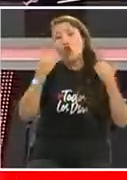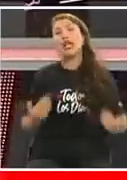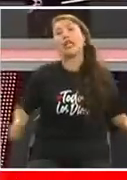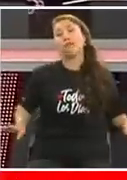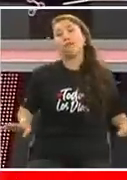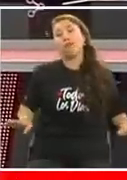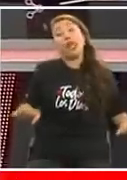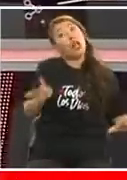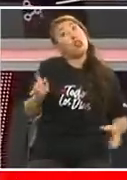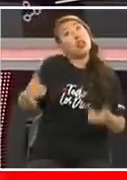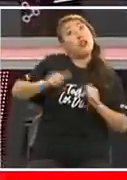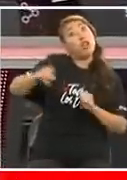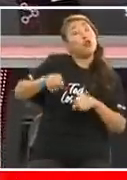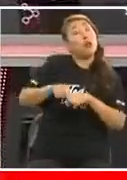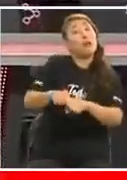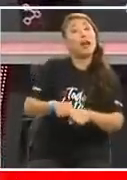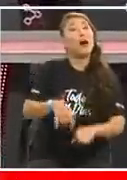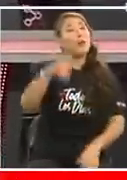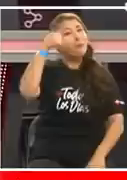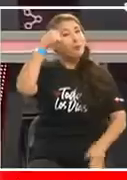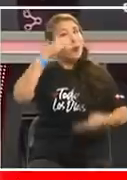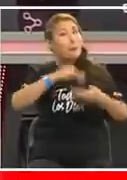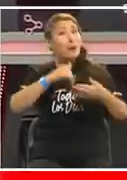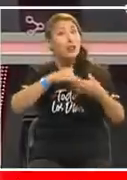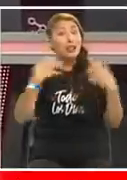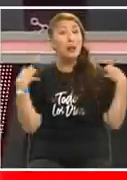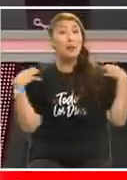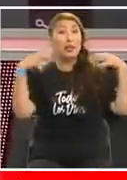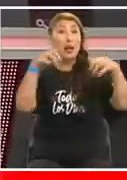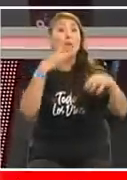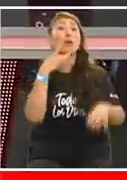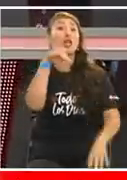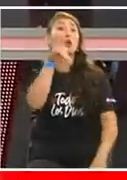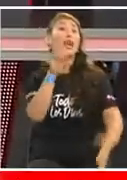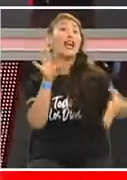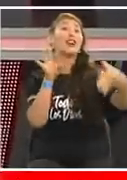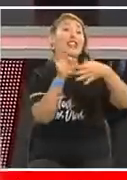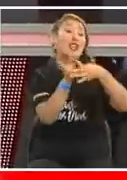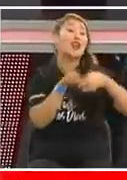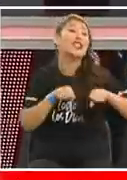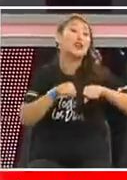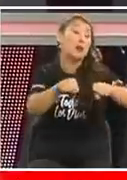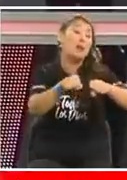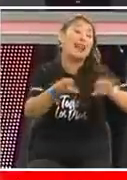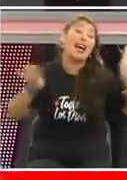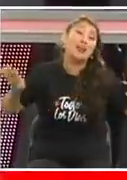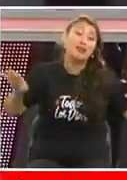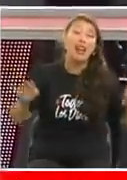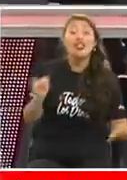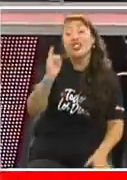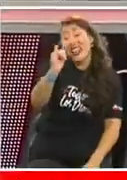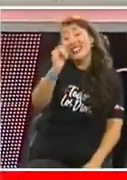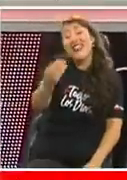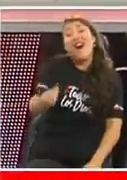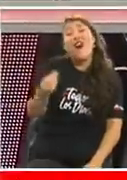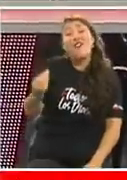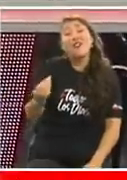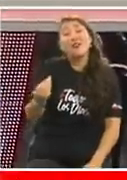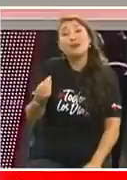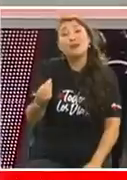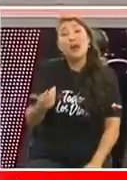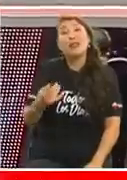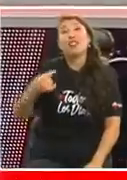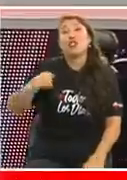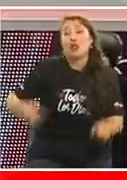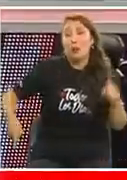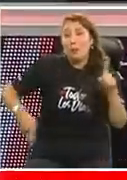perdóname. Perdón, Pancho, te tiraban la pelota porque el pituto de Unimar lo tenés tú. Sí, obvio. Pero mira, yo primero